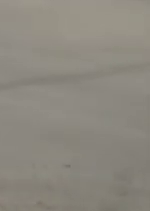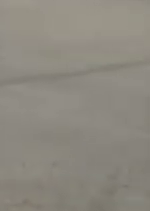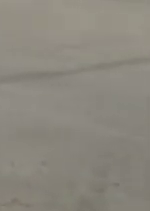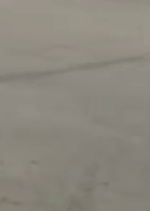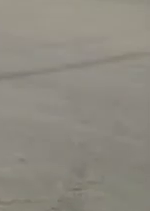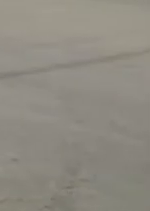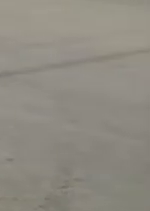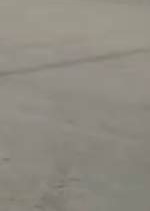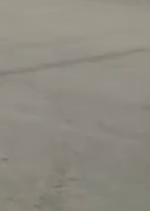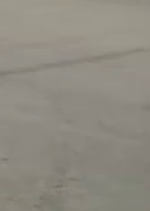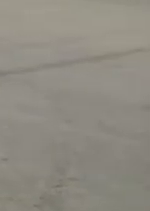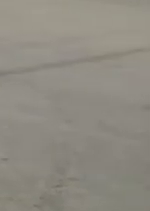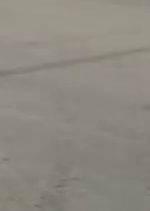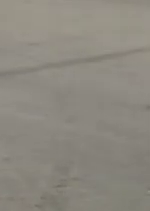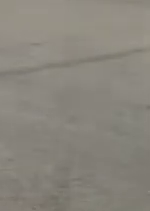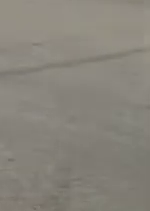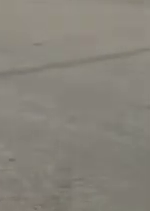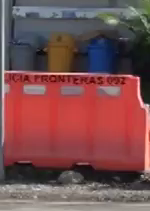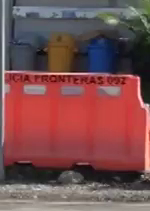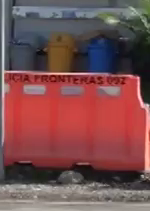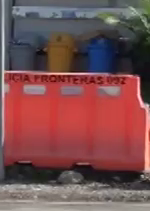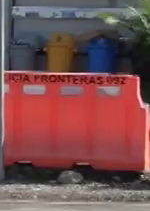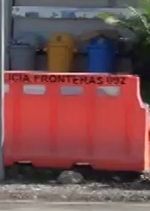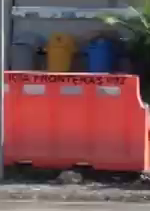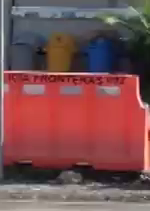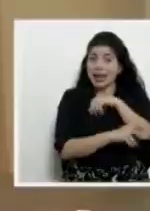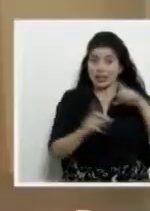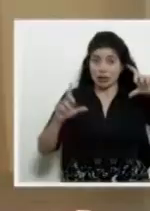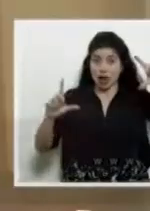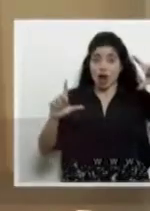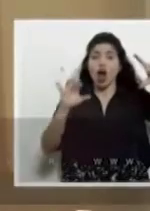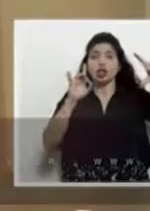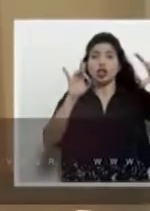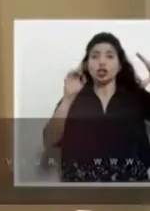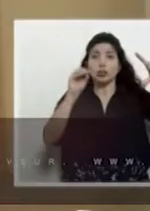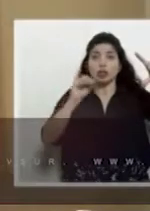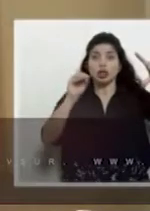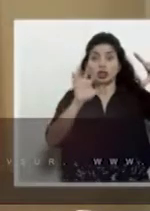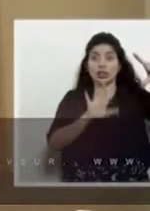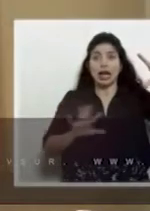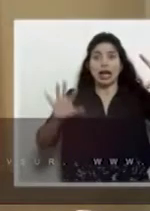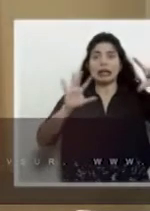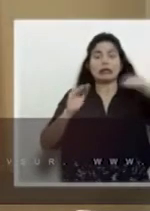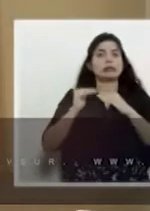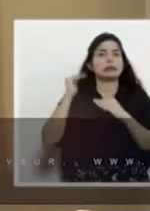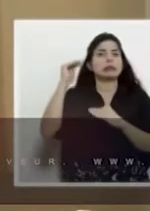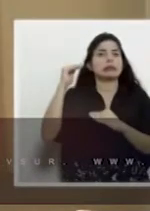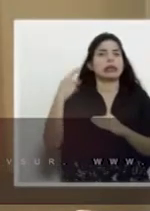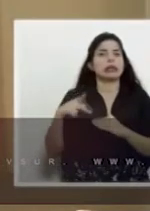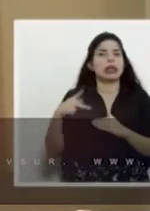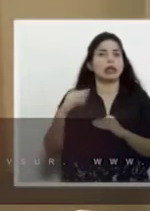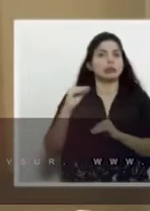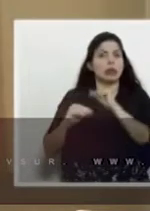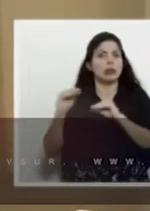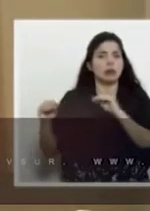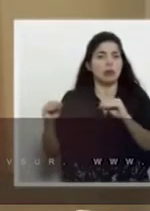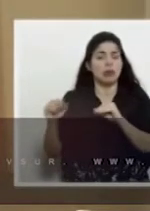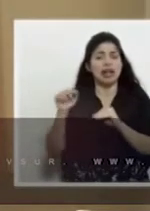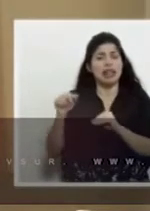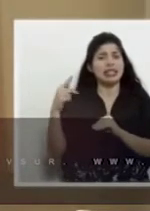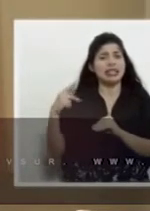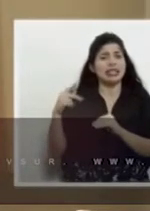en este cantón se incrementó el nivel de riesgo este alto riesgo se ha presentado